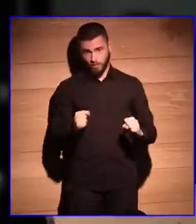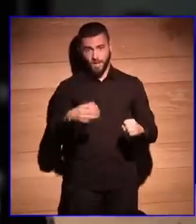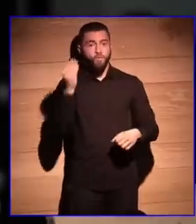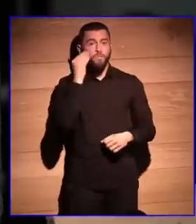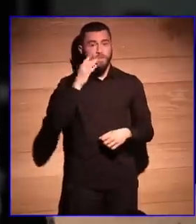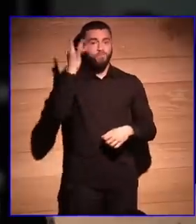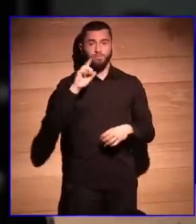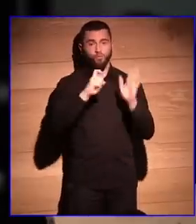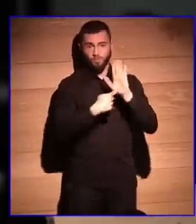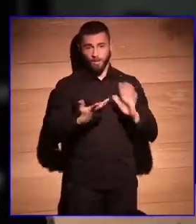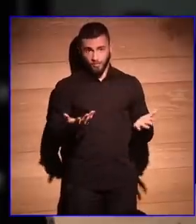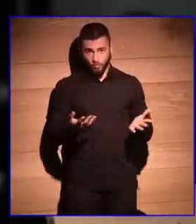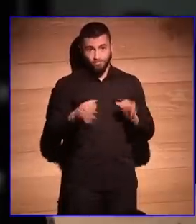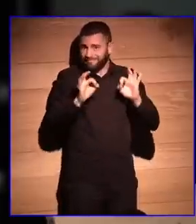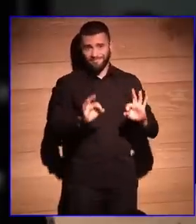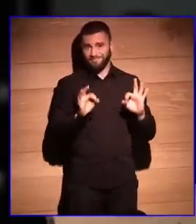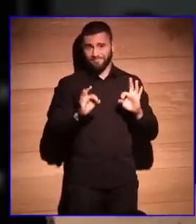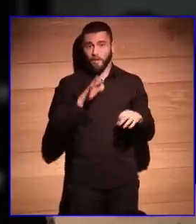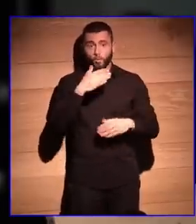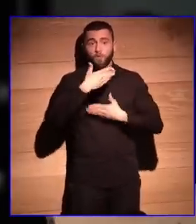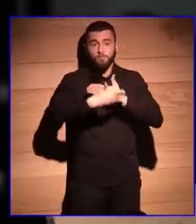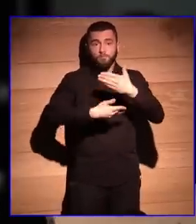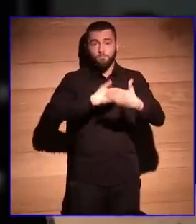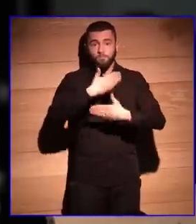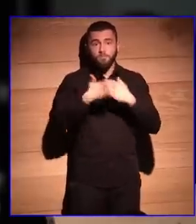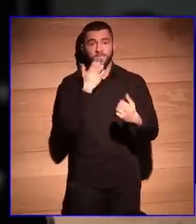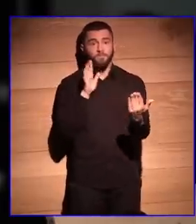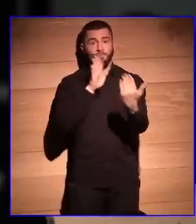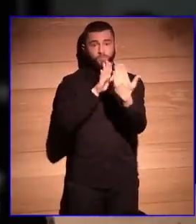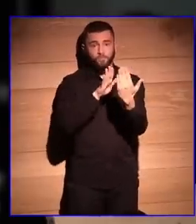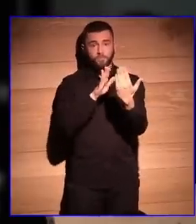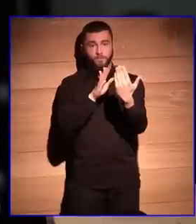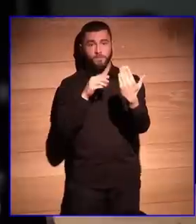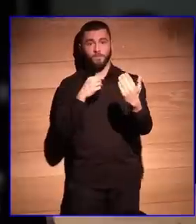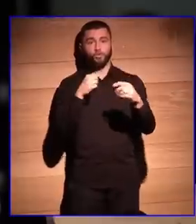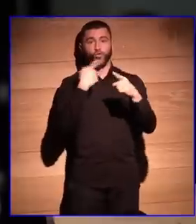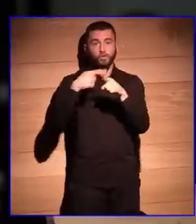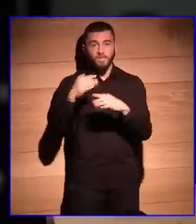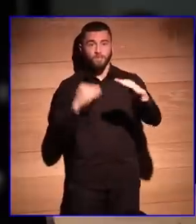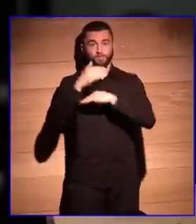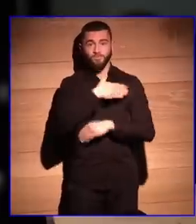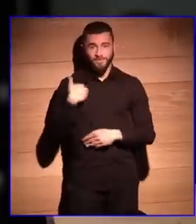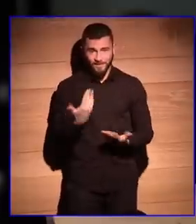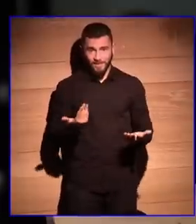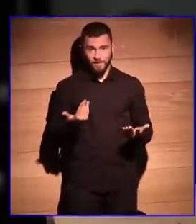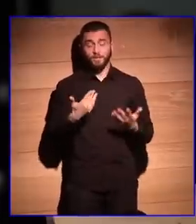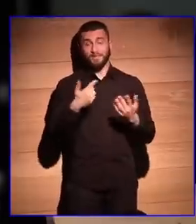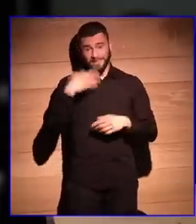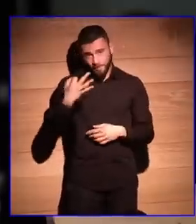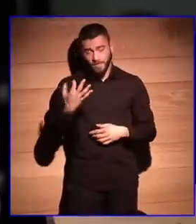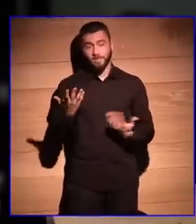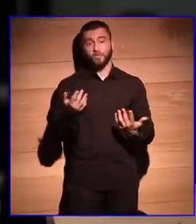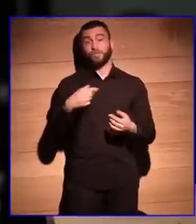porque ese crecimiento solamente es posible con oposición enfrente, con obstáculos que superar. Y es otra de las lecciones que nos dan muchas veces